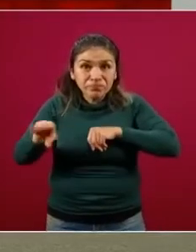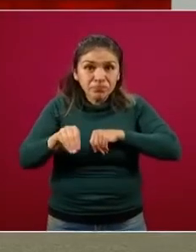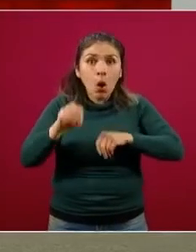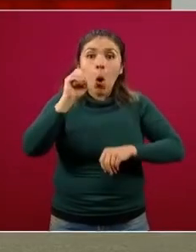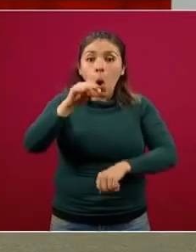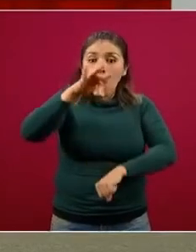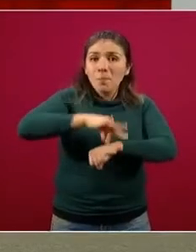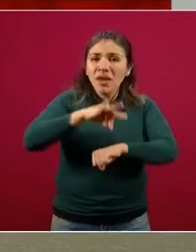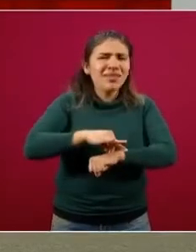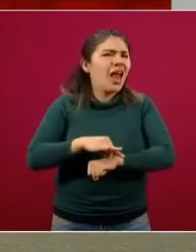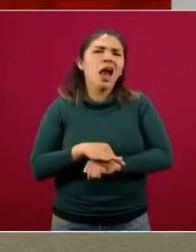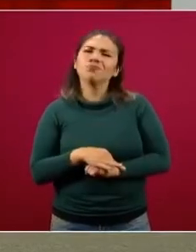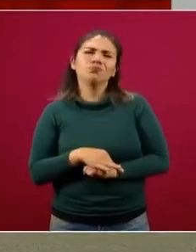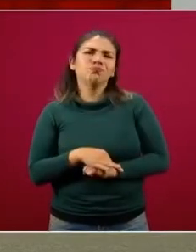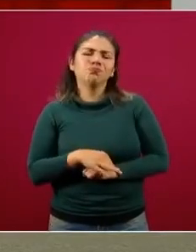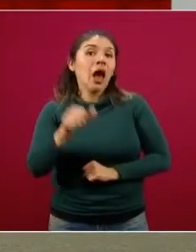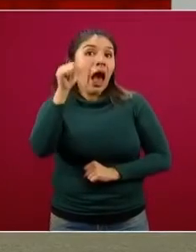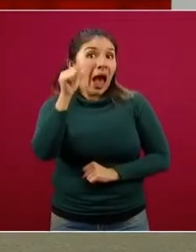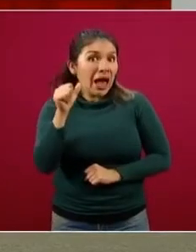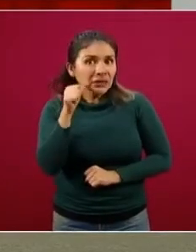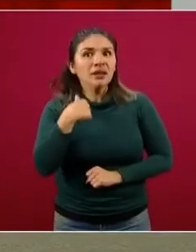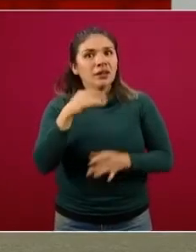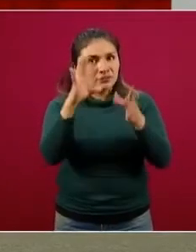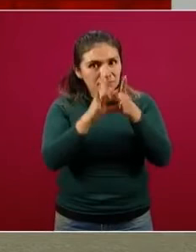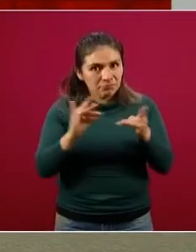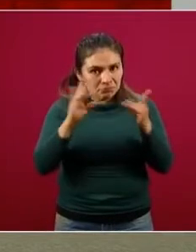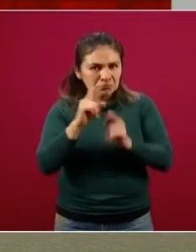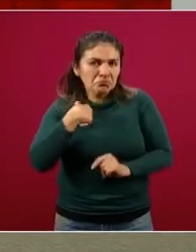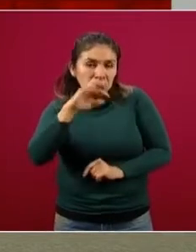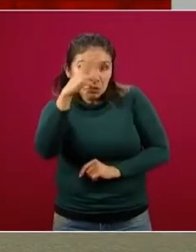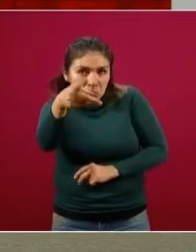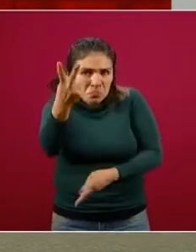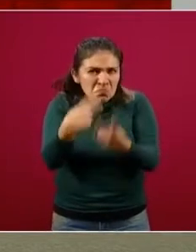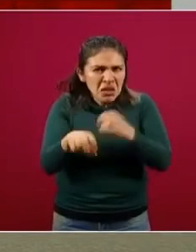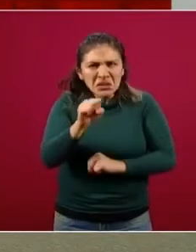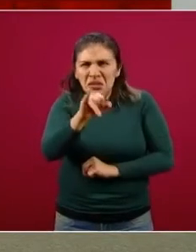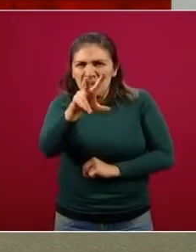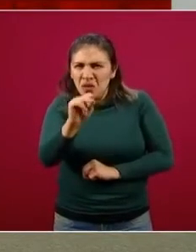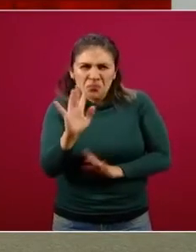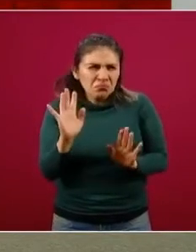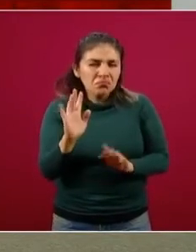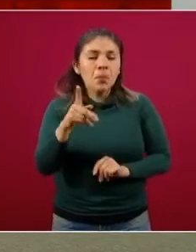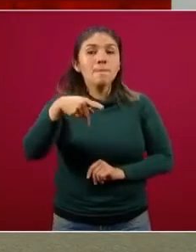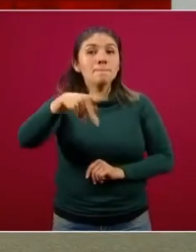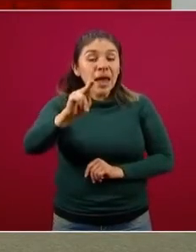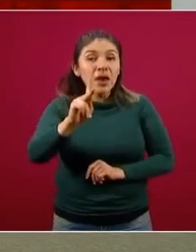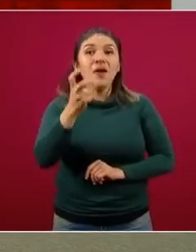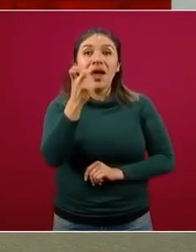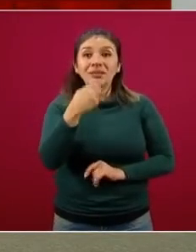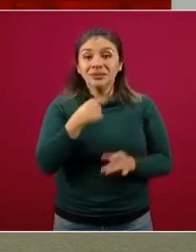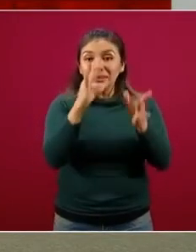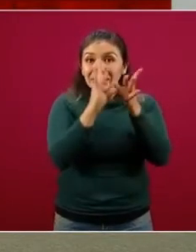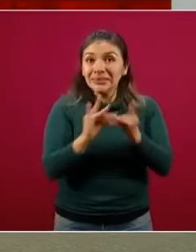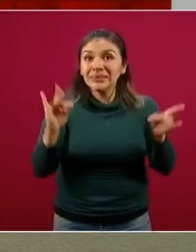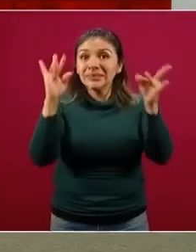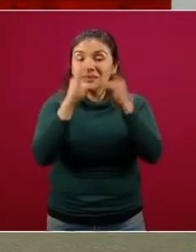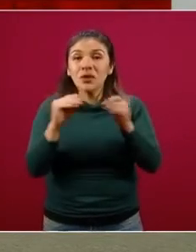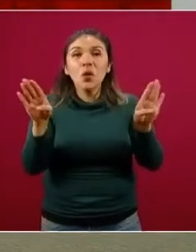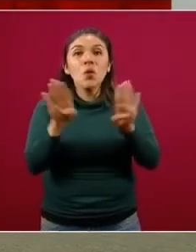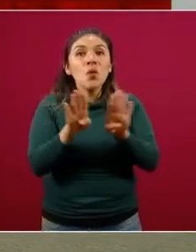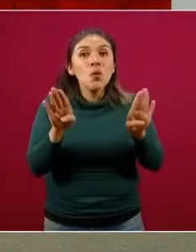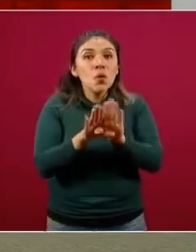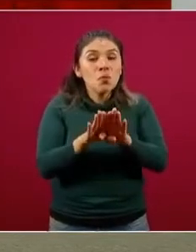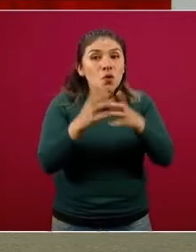tampoco. Ayer, por cierto, expusimos aquí, no recuerdo si estaba usted, pero precisamente nuestras definiciones